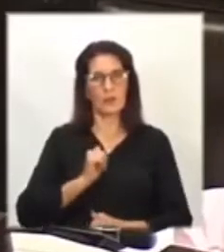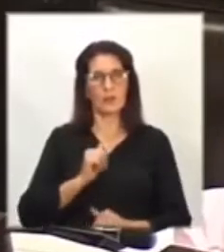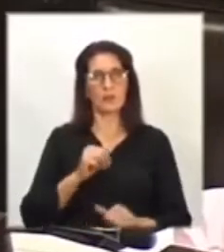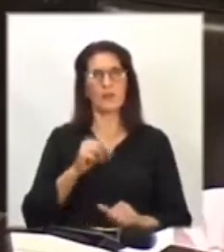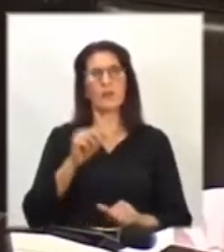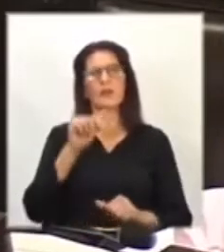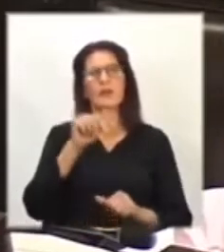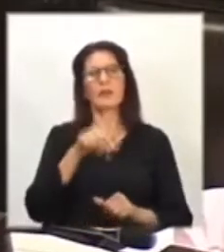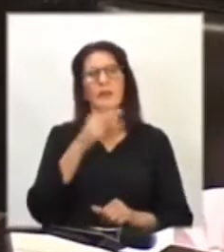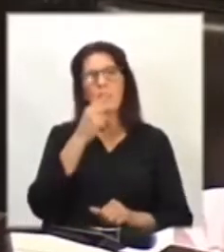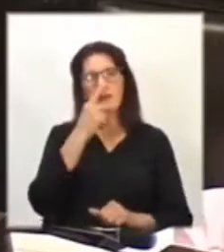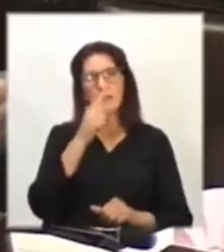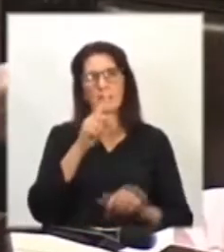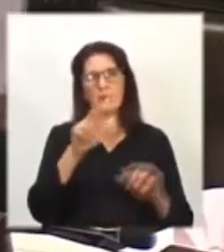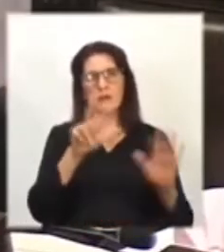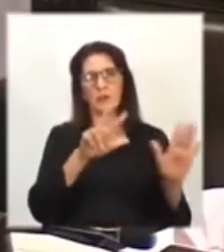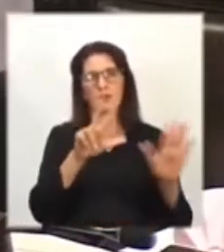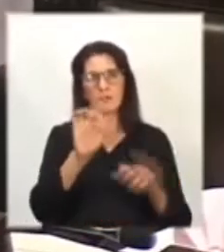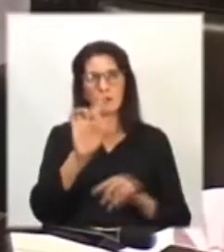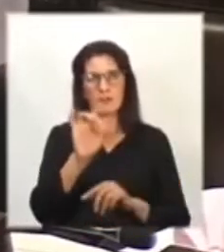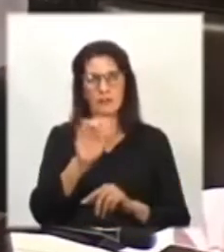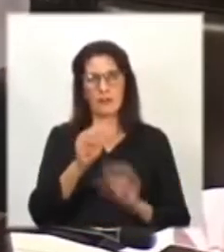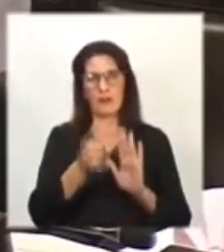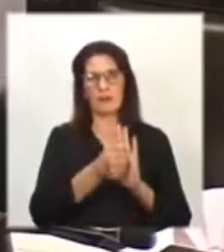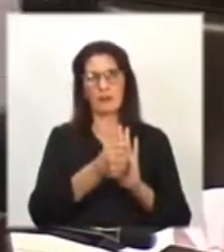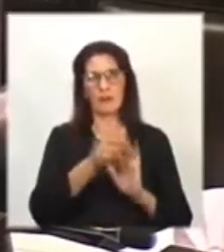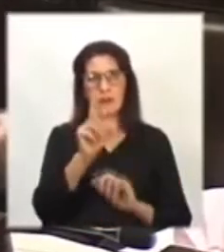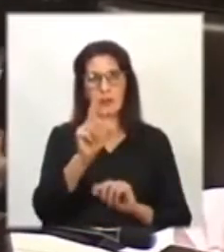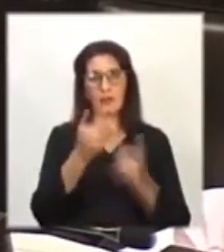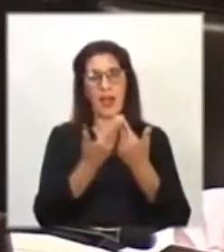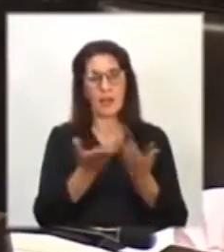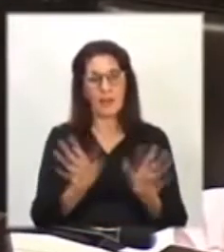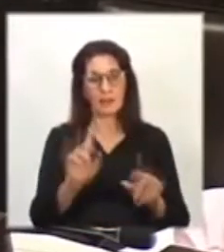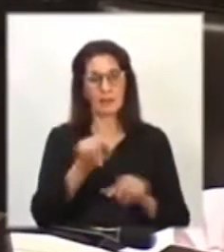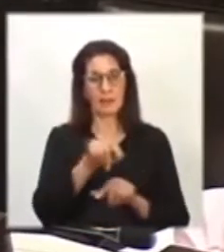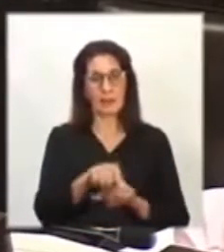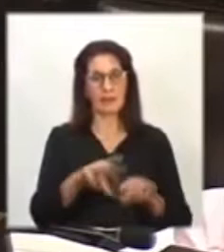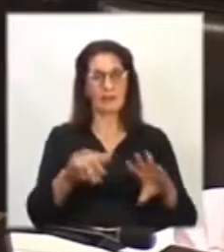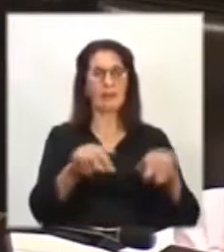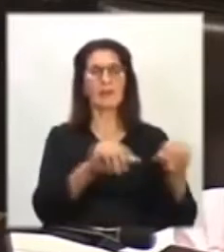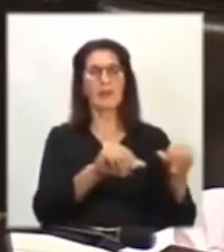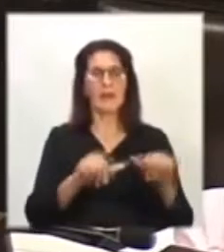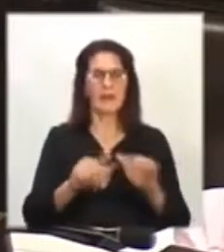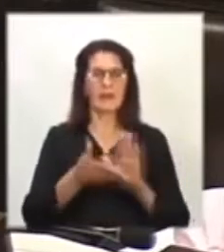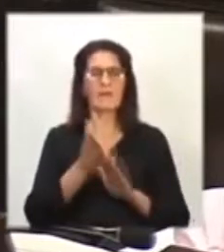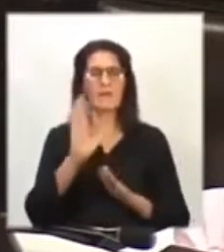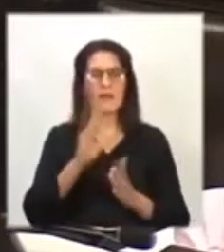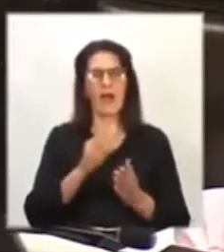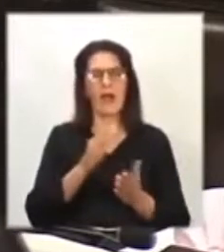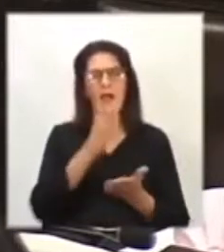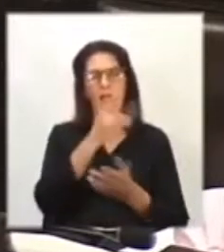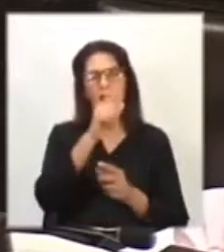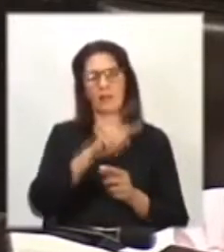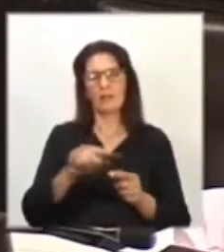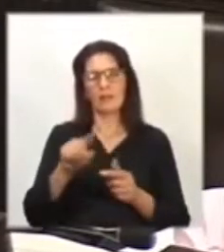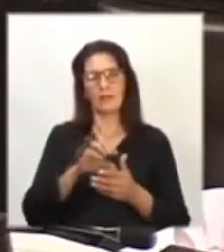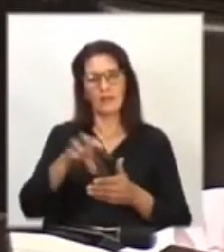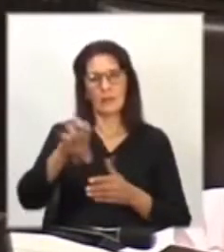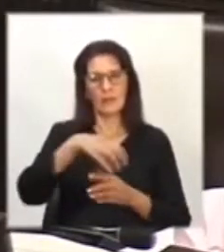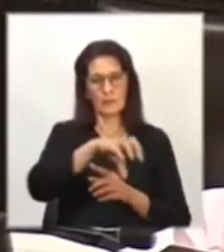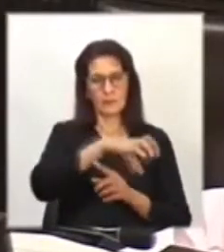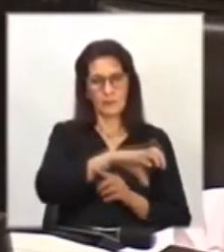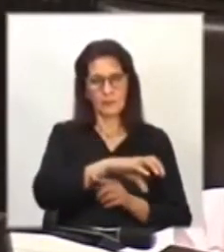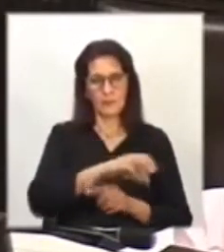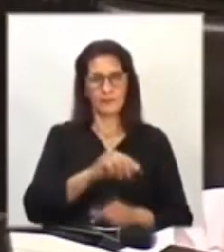de 1815, en su artículo 12. A partir de ahí, sus tierras iban a ser repartidas entre los orientales.